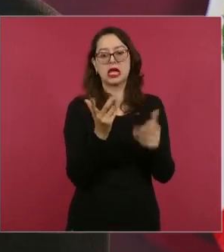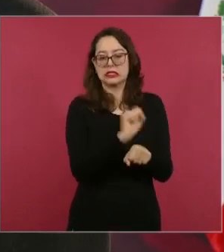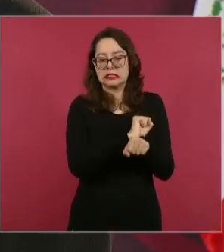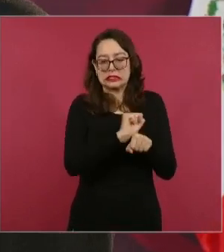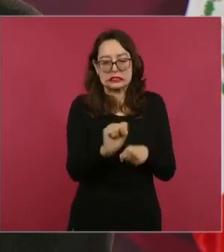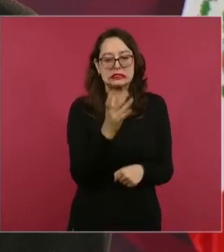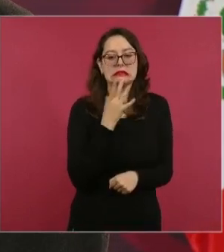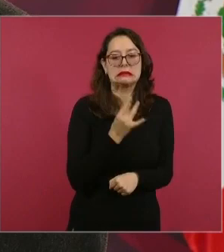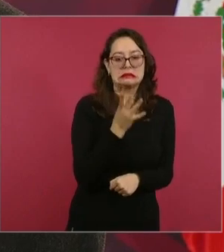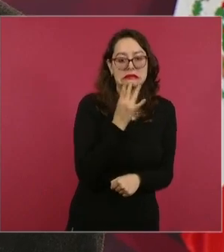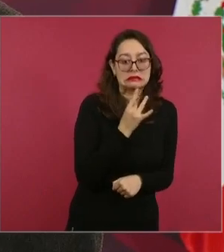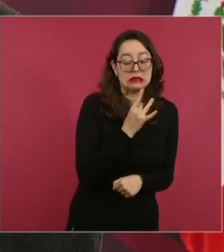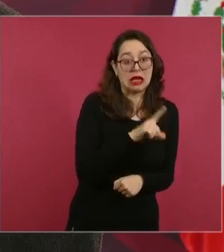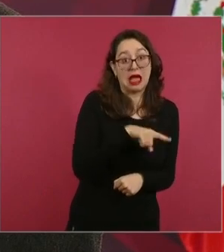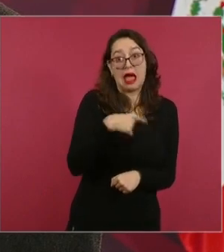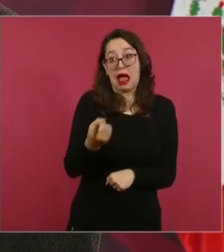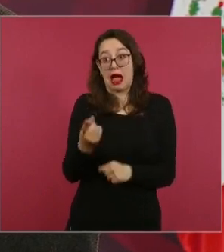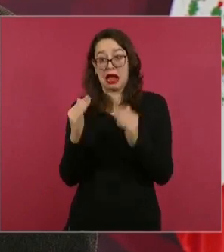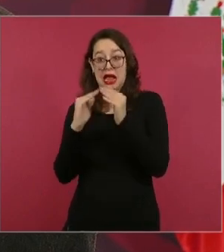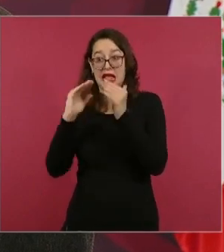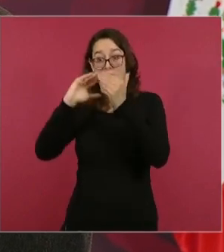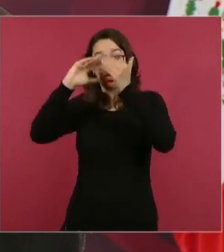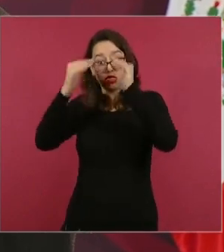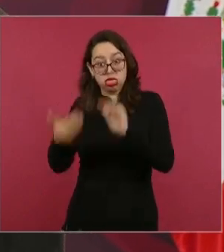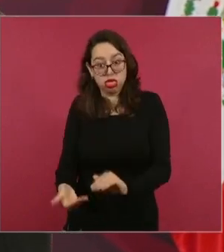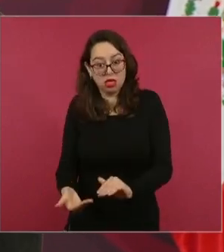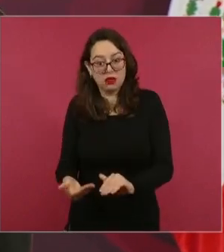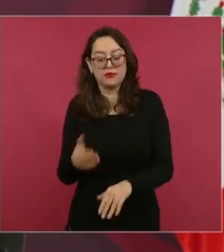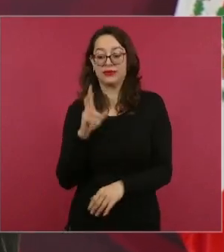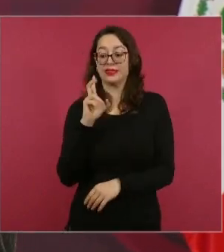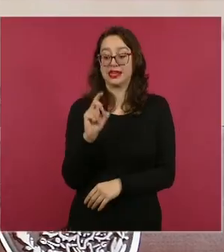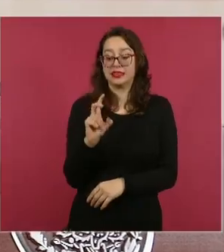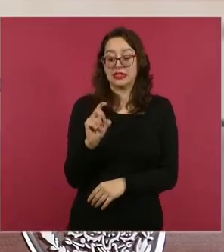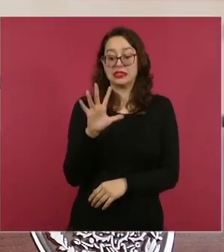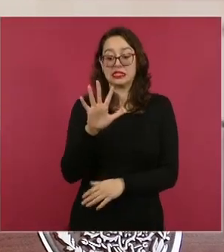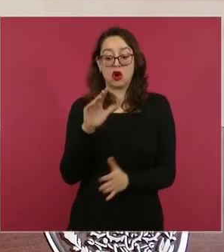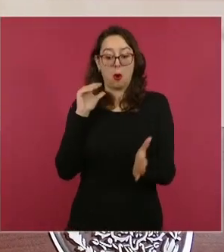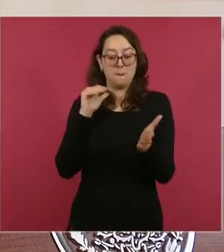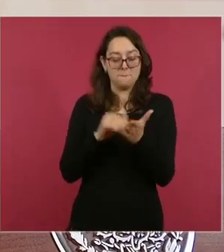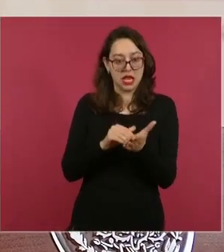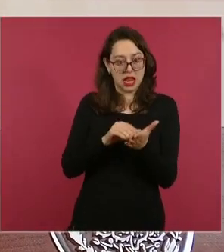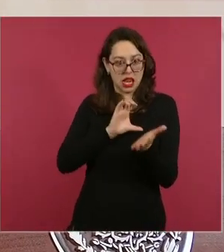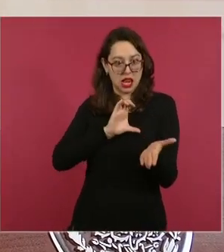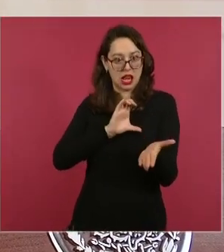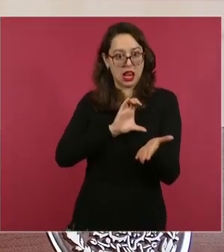afectadas desde 35000 pesos hasta 600000